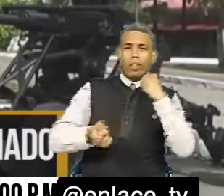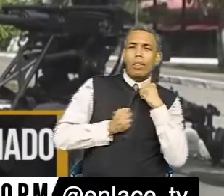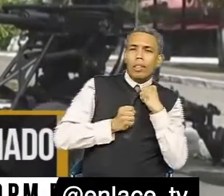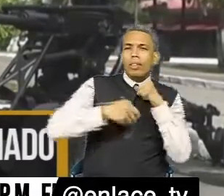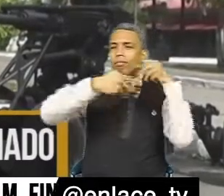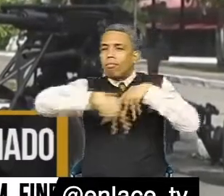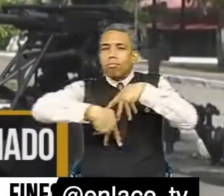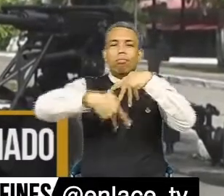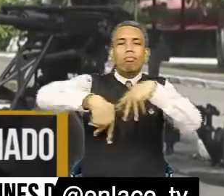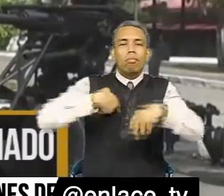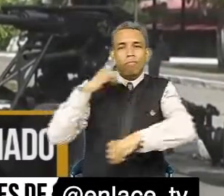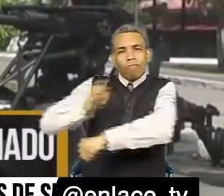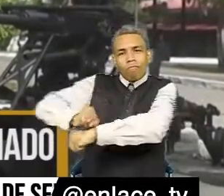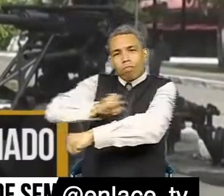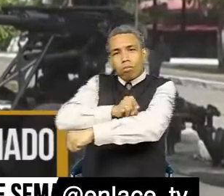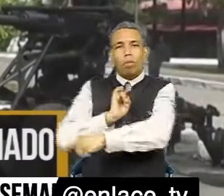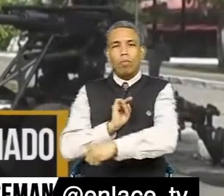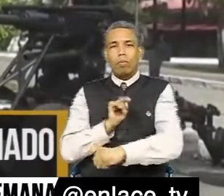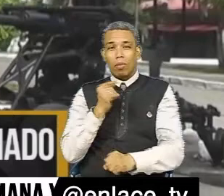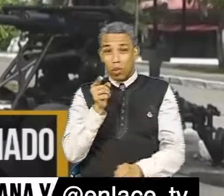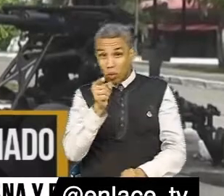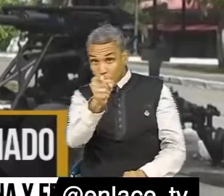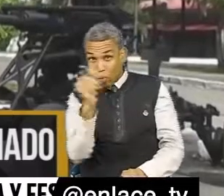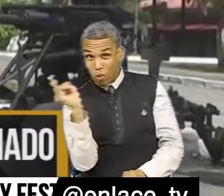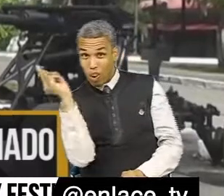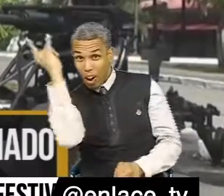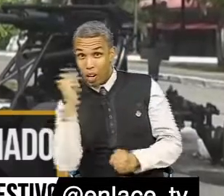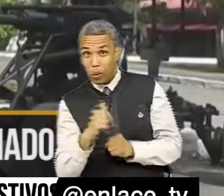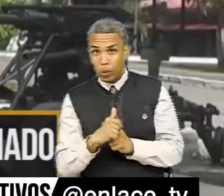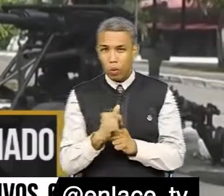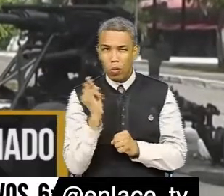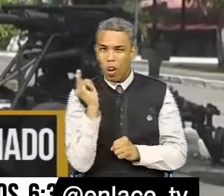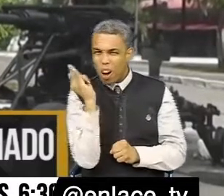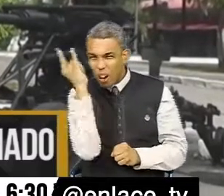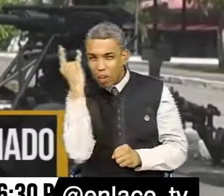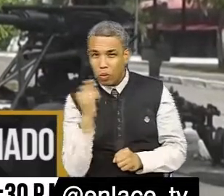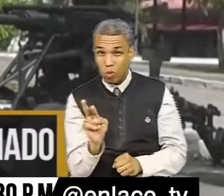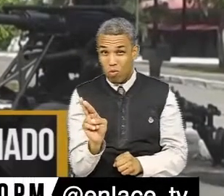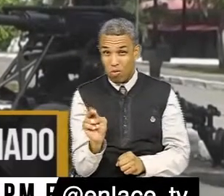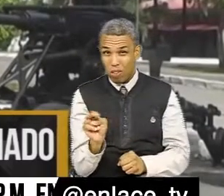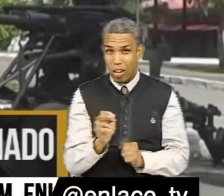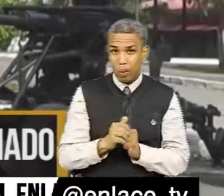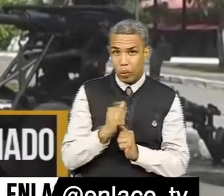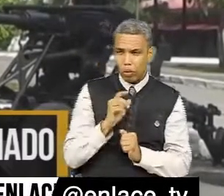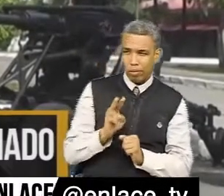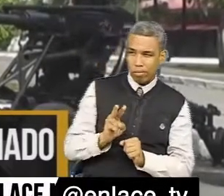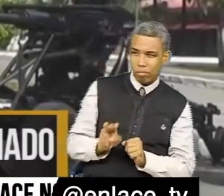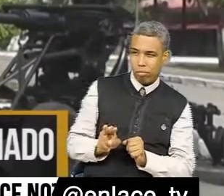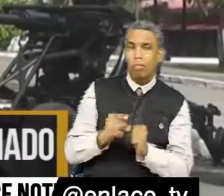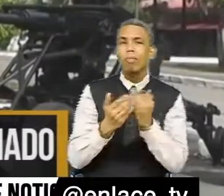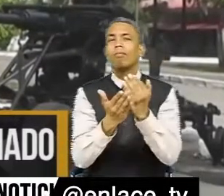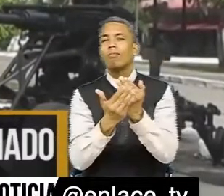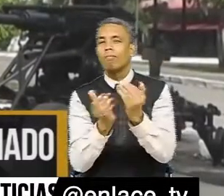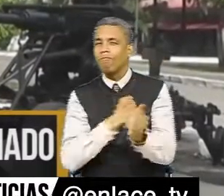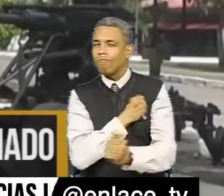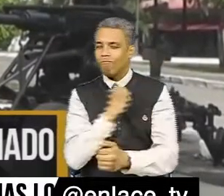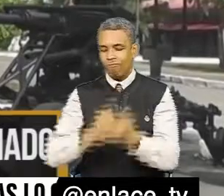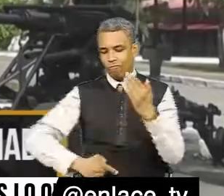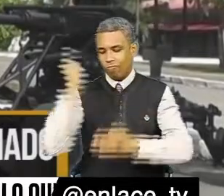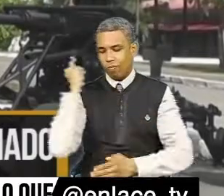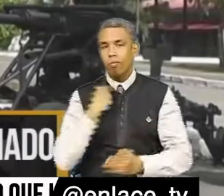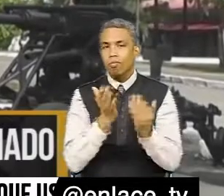ciudadanía en general es que por favor nos informe oportunamente cualquier actividad cualquier acción irregular que observen